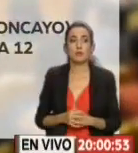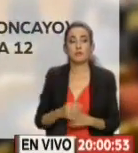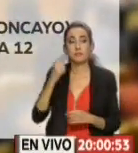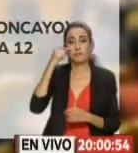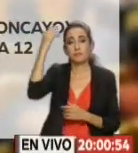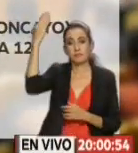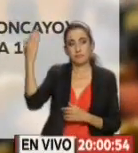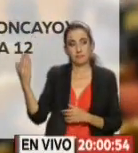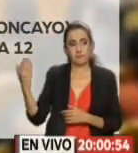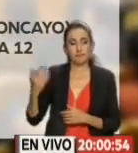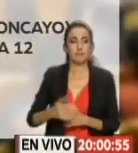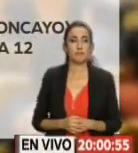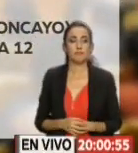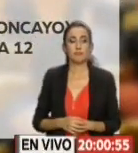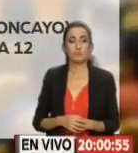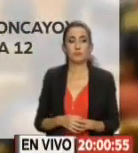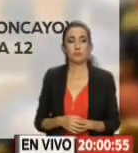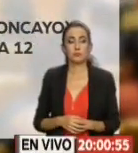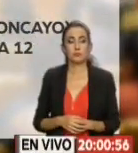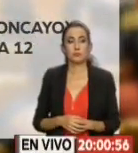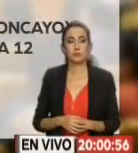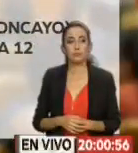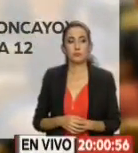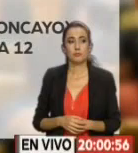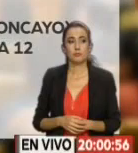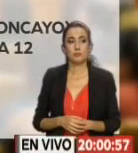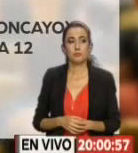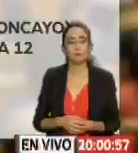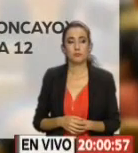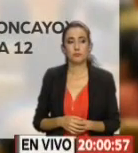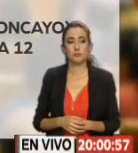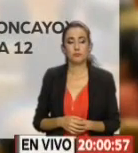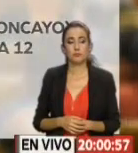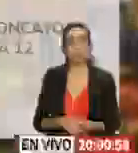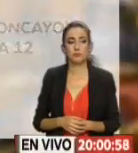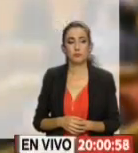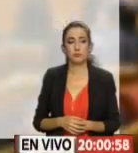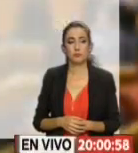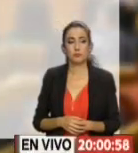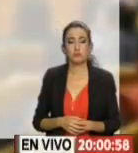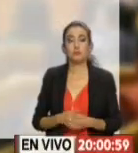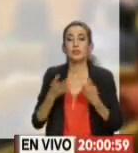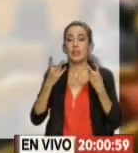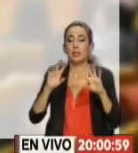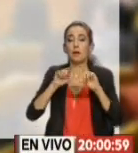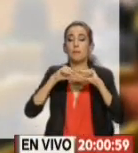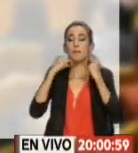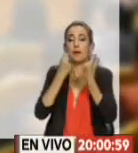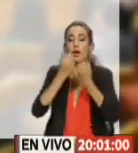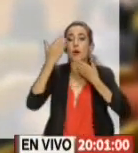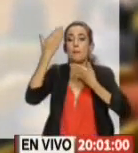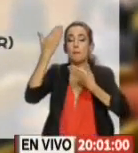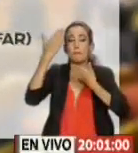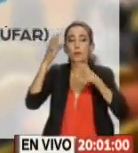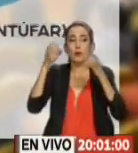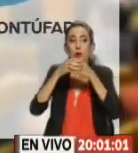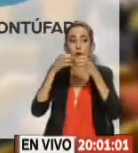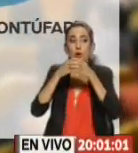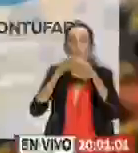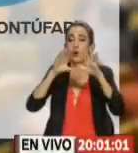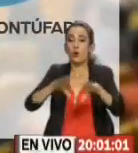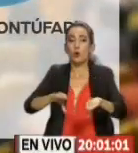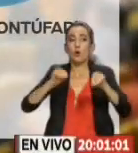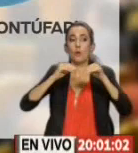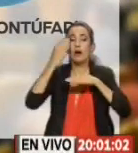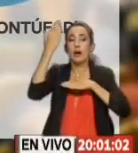Bernardo Abad, Andrea Hidalgo Maldonado, Analía Ledesma, Mario Granda. Mientras que el Movimiento Concertación, que apadrinó al